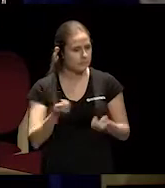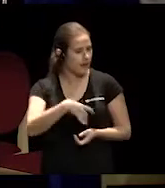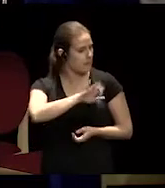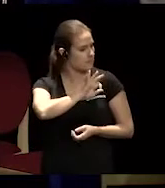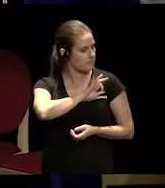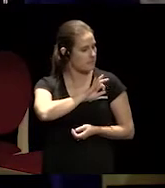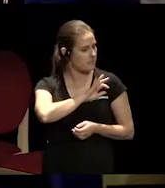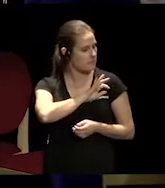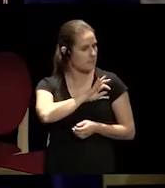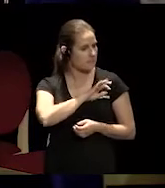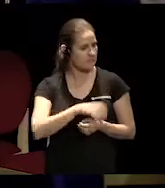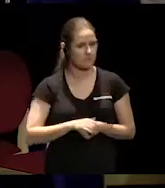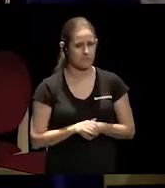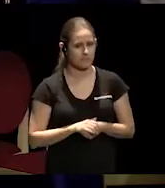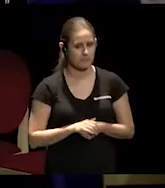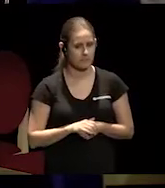Se me galardonó